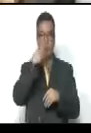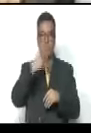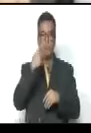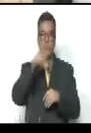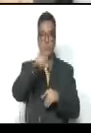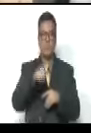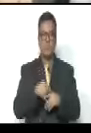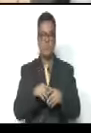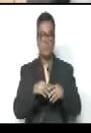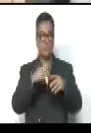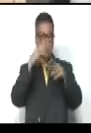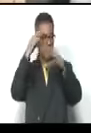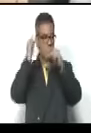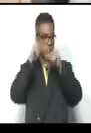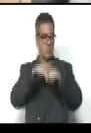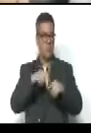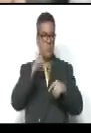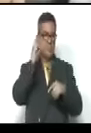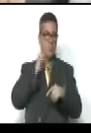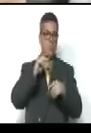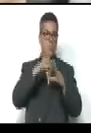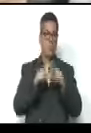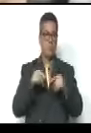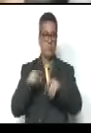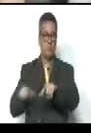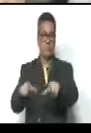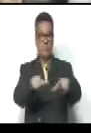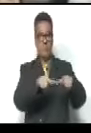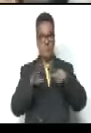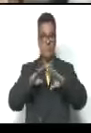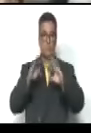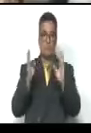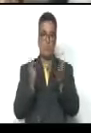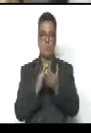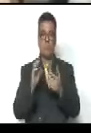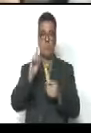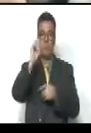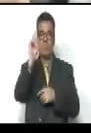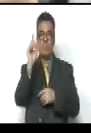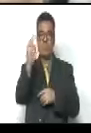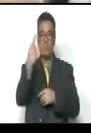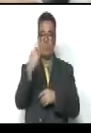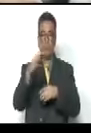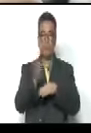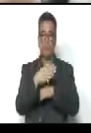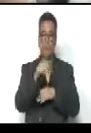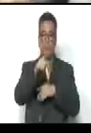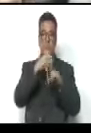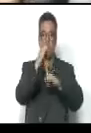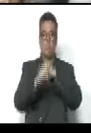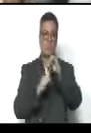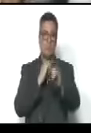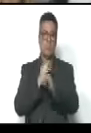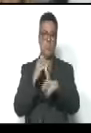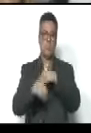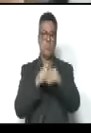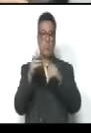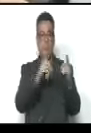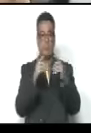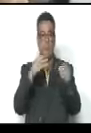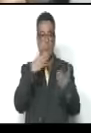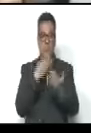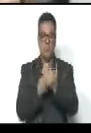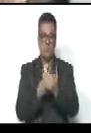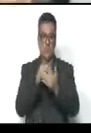llevando la diplomacia bolivariana de paz en todos los rincones del mundo, donde nuestra principal bandera internacional ha sido el diálogo.